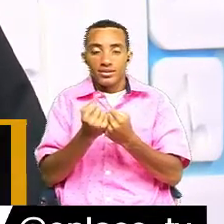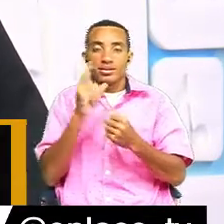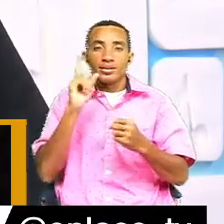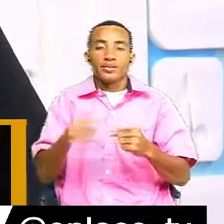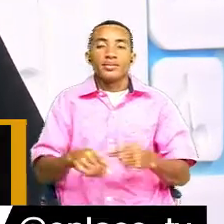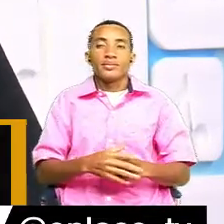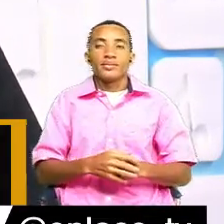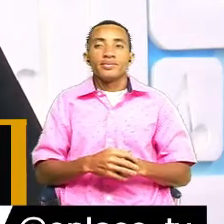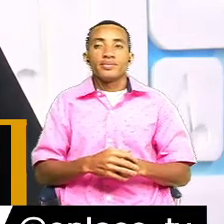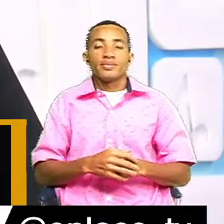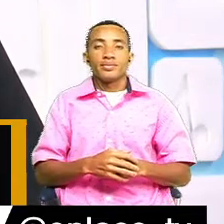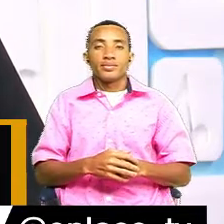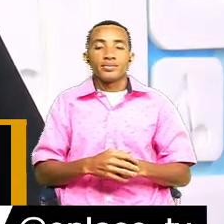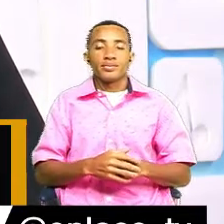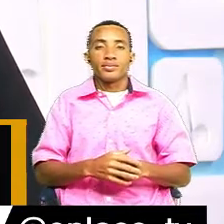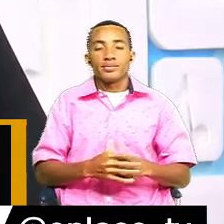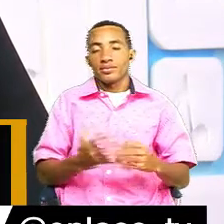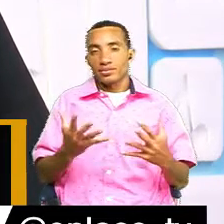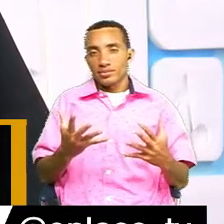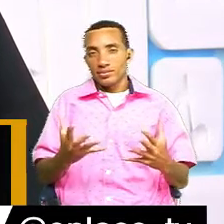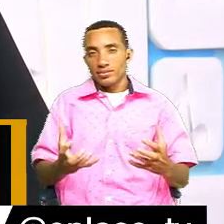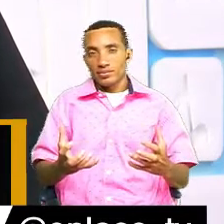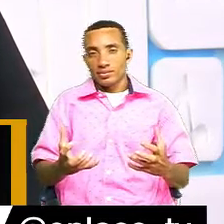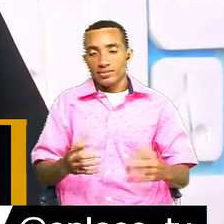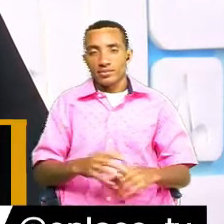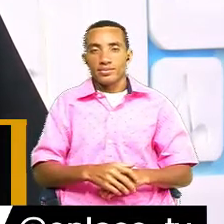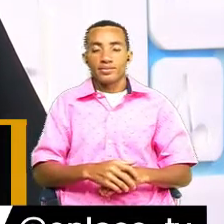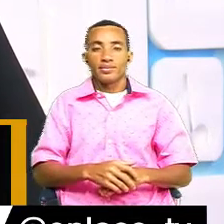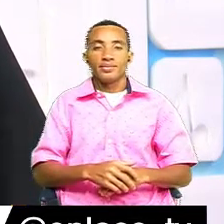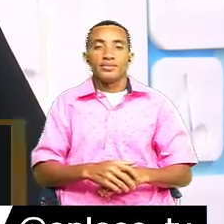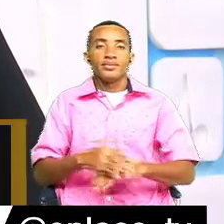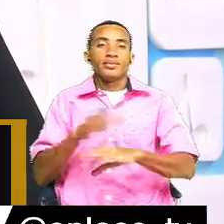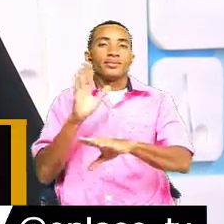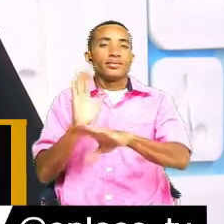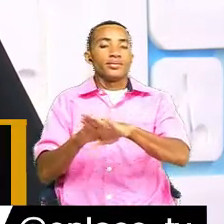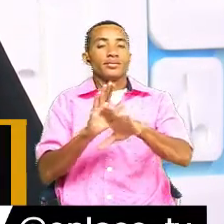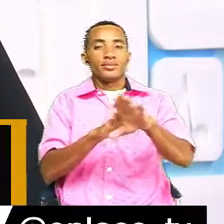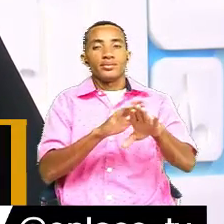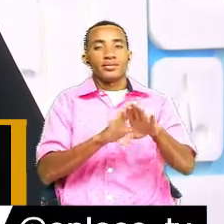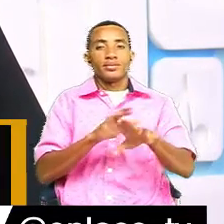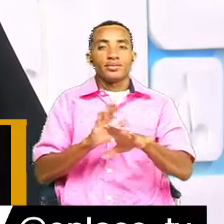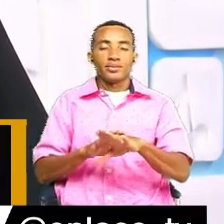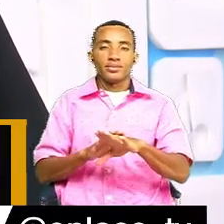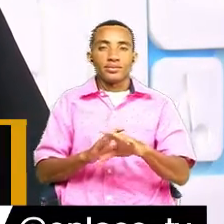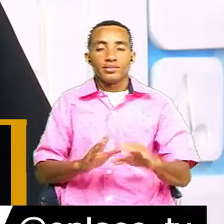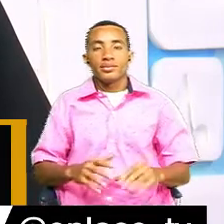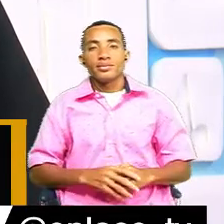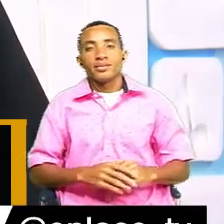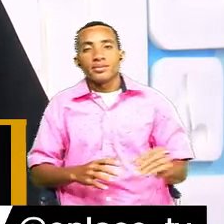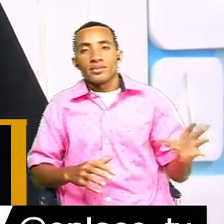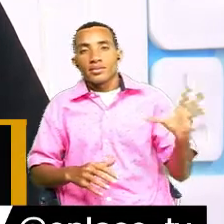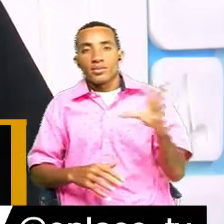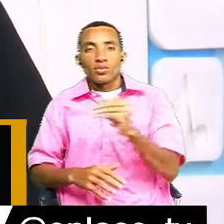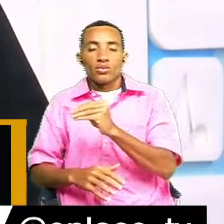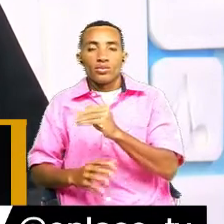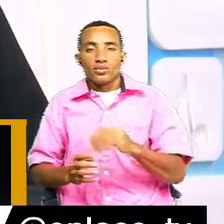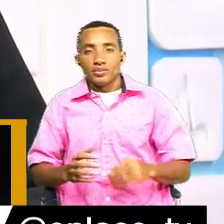Yo quiero invitar a la comunidad Barranca Bermeja al gran Bingo Bazar parroquial Profundos